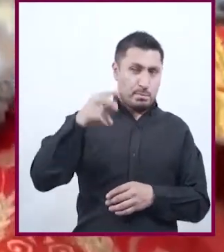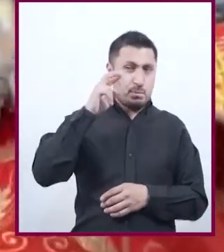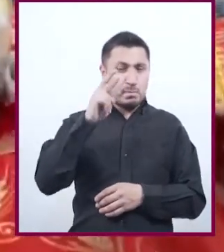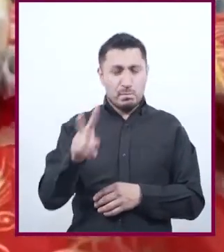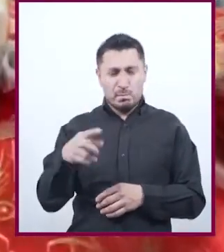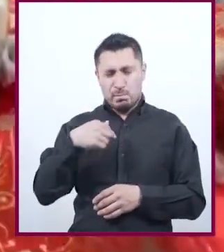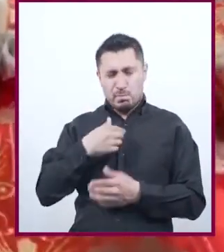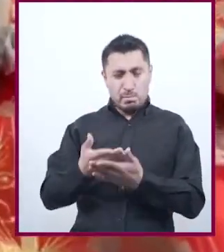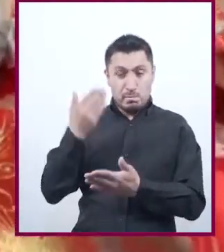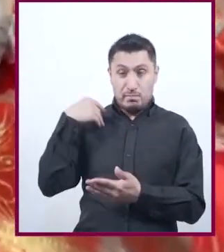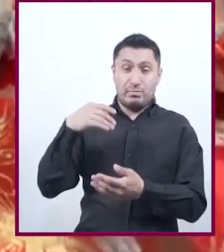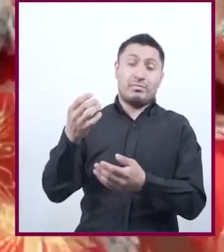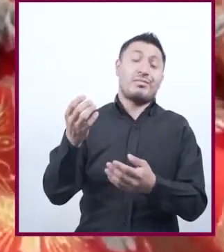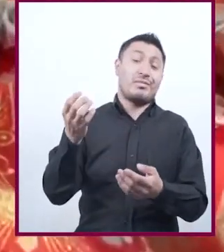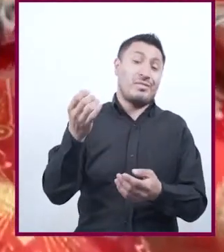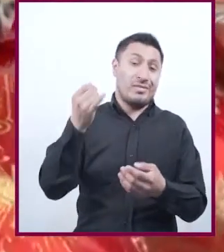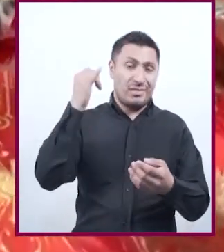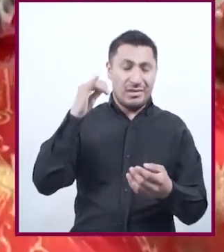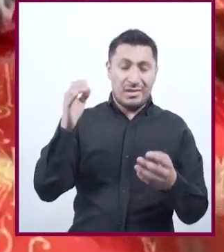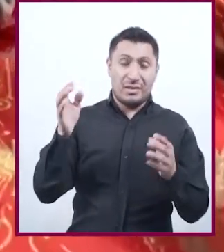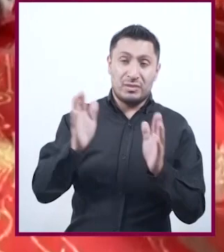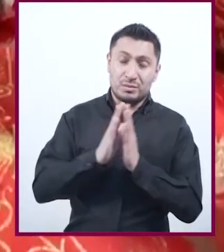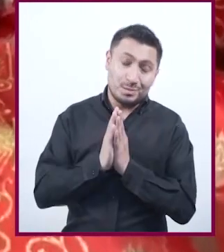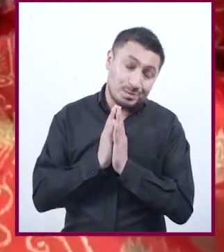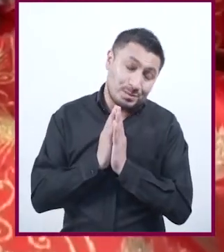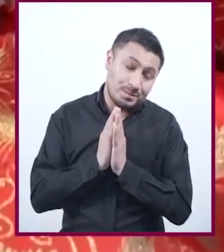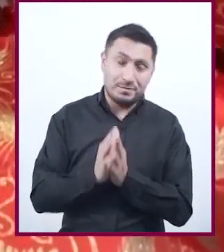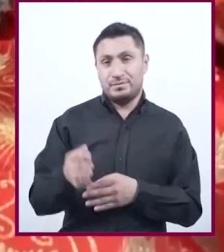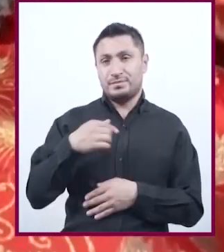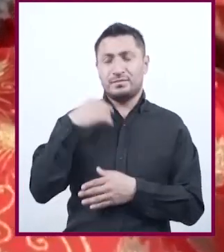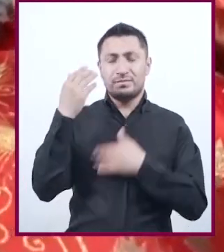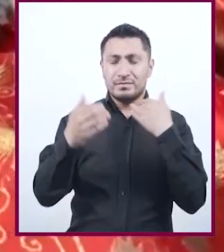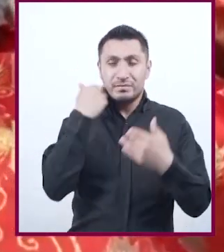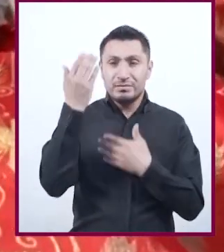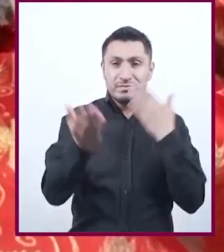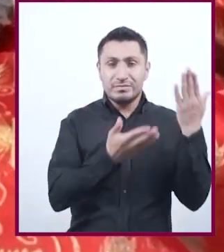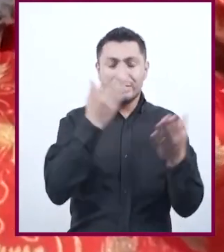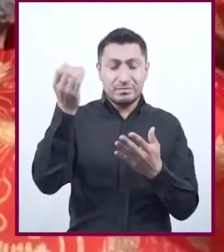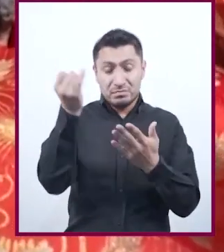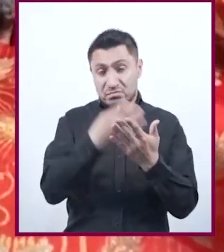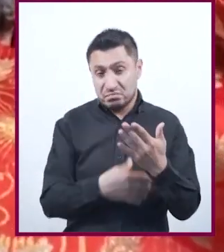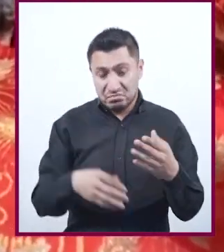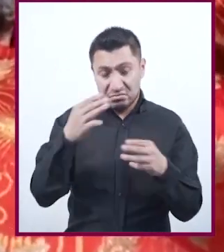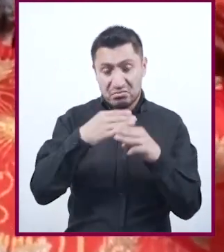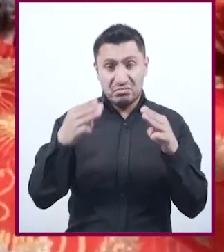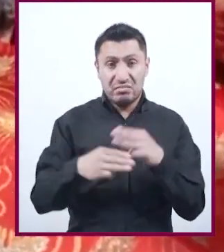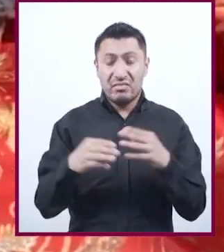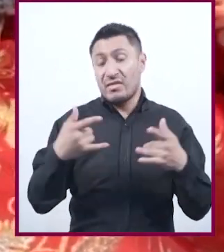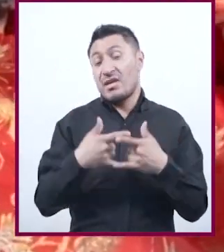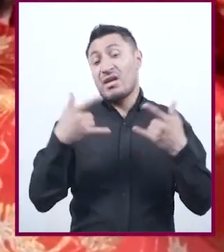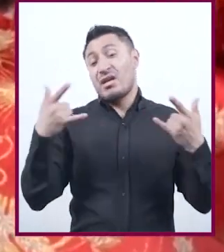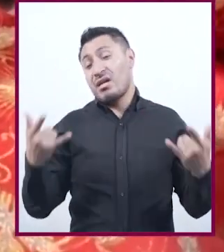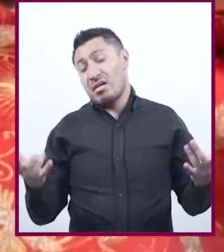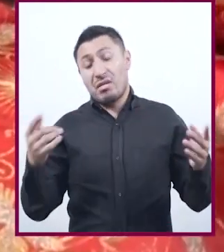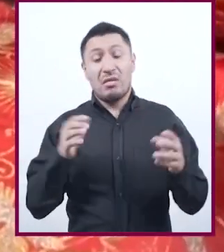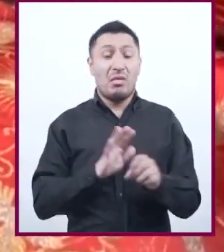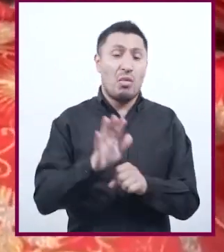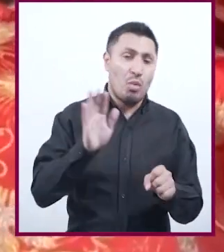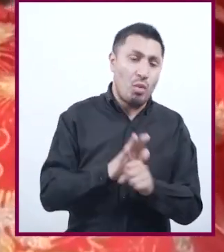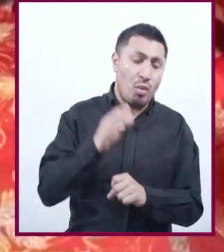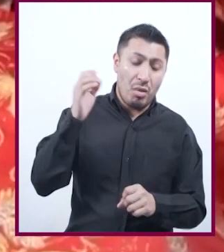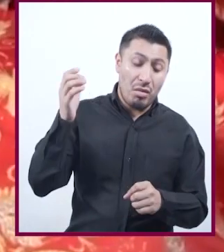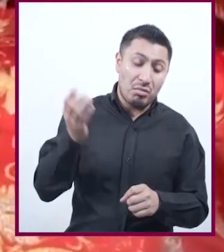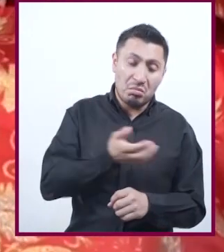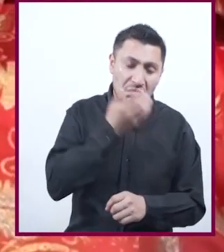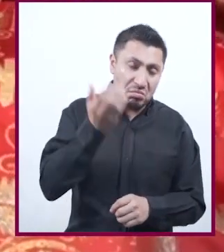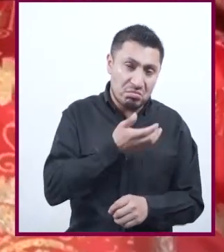la imagen, la pura imagen en su materialidad, su historicidad, qué prácticas y cultos había en torno a eso desde un punto